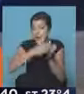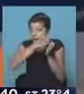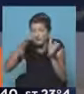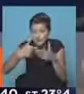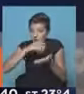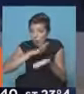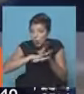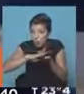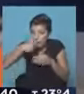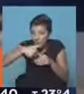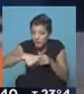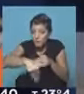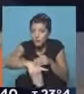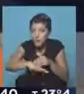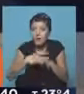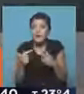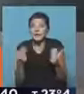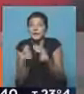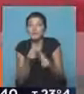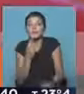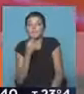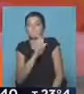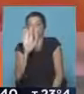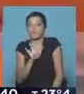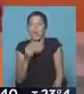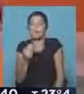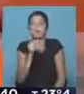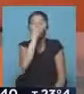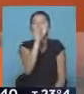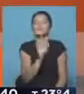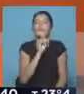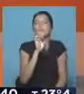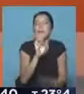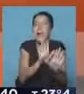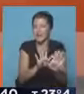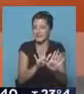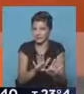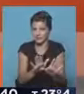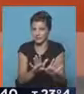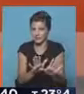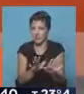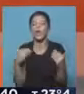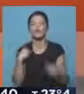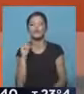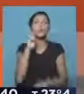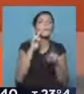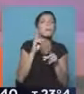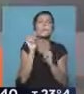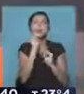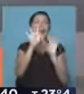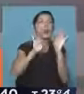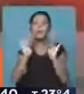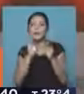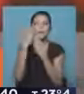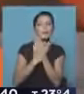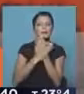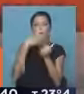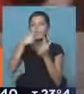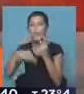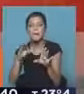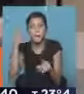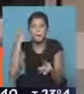incertidumbres como lo es el personaje trump estamos obviando estamos mirando la borda del café de los nombramientos sabe para donde derrumbe a